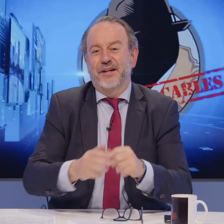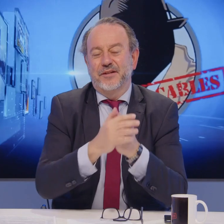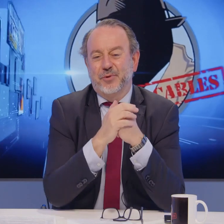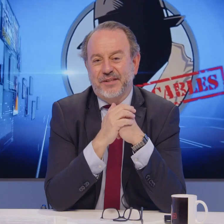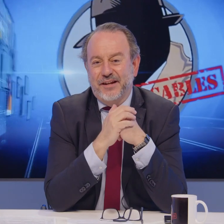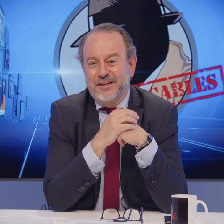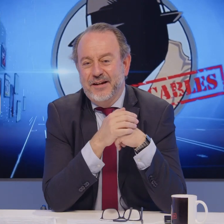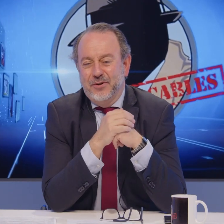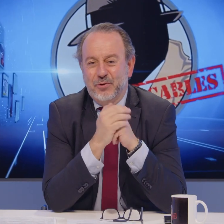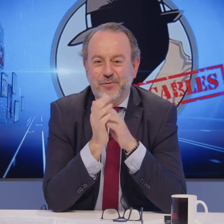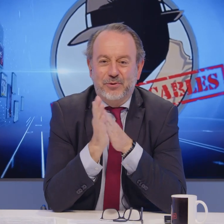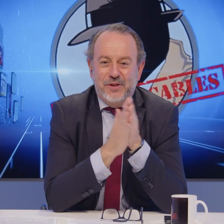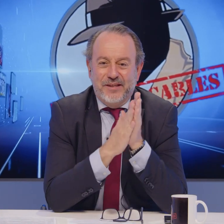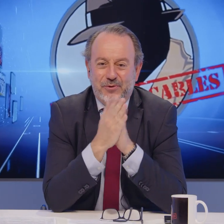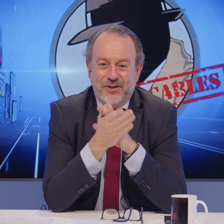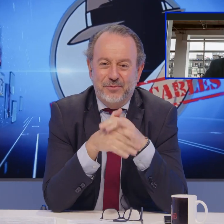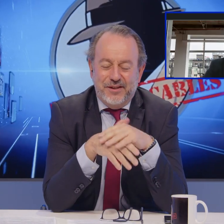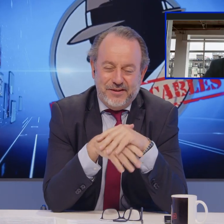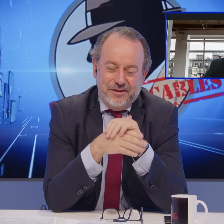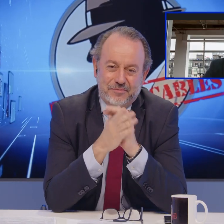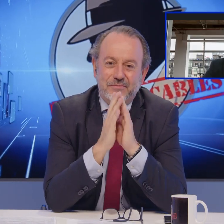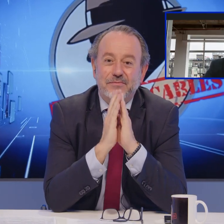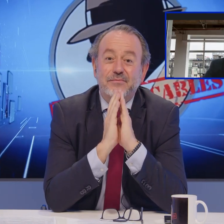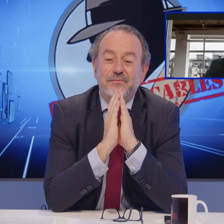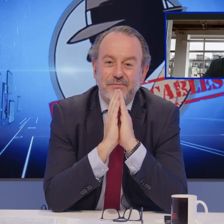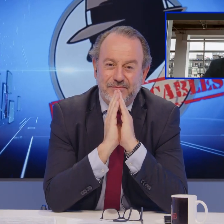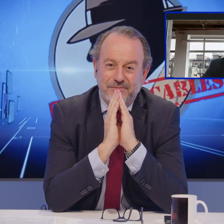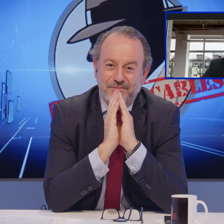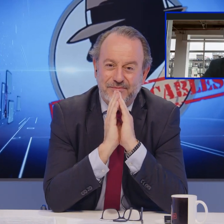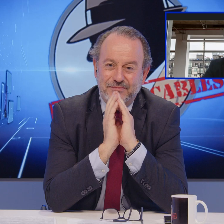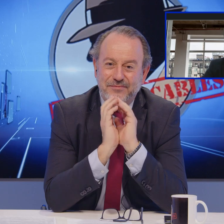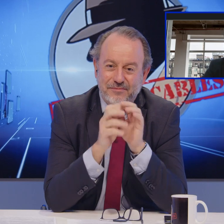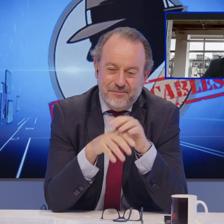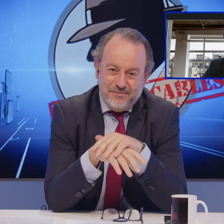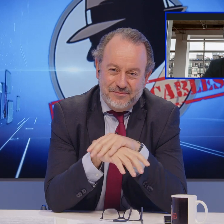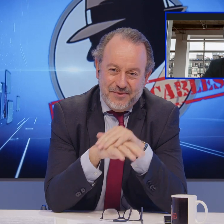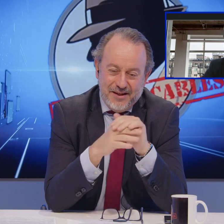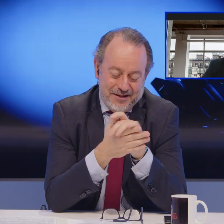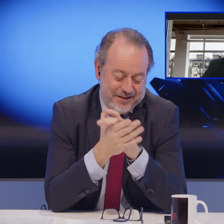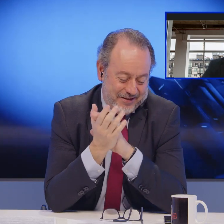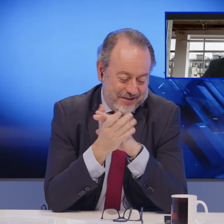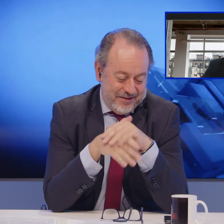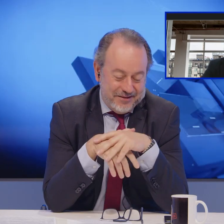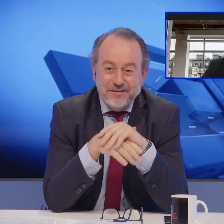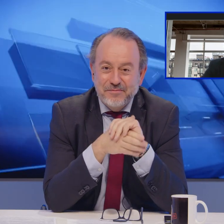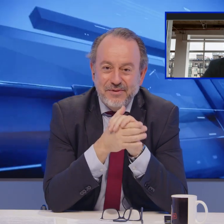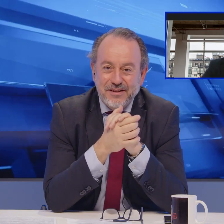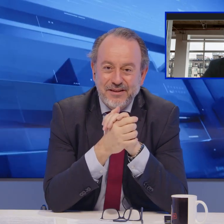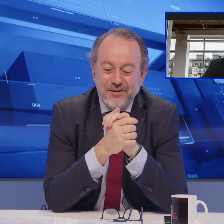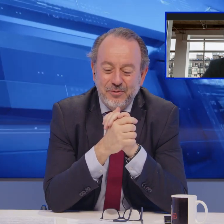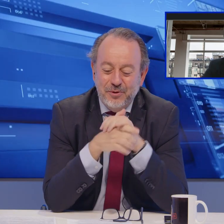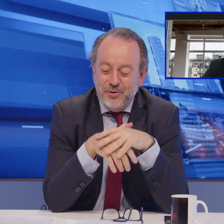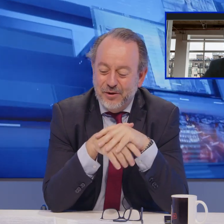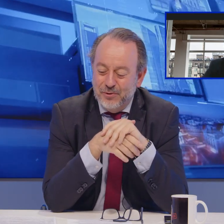Buenas noches y gracias por estar ahí unos minutos a estas horas. ¿Cómo estás? Buenas noches, muy bien. ¿Qué tal vosotros? Un saludo para todos los